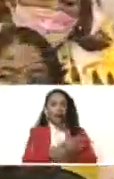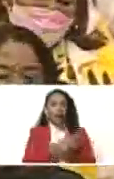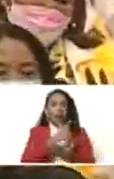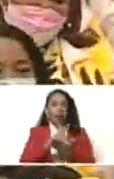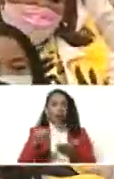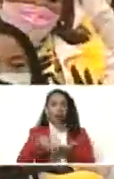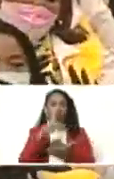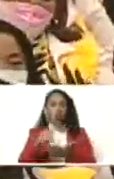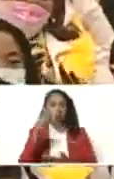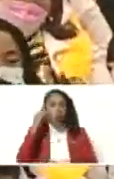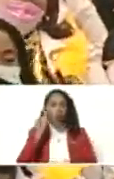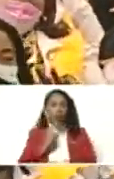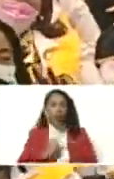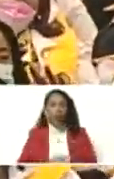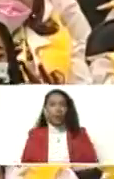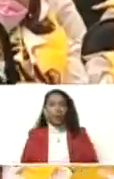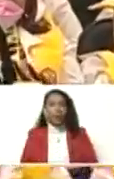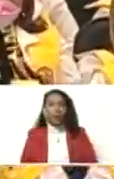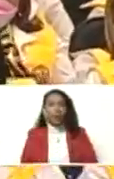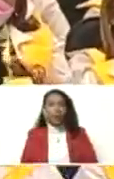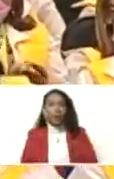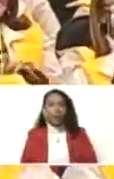Nacional Bolivariana.